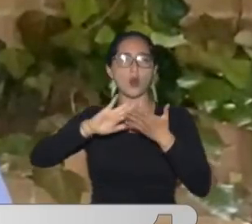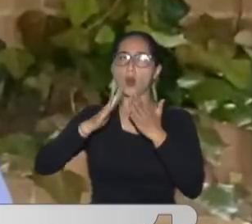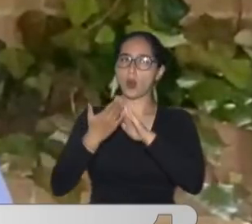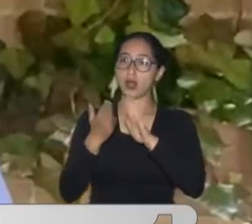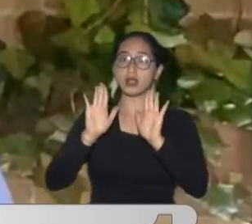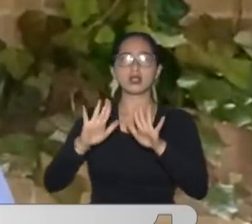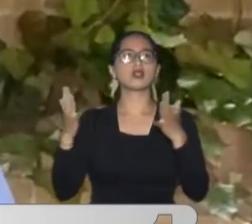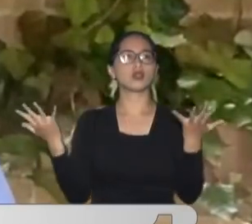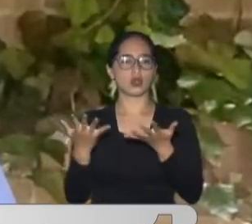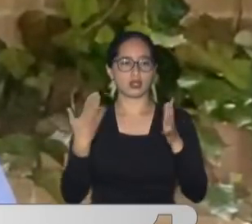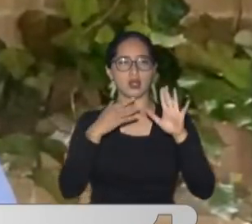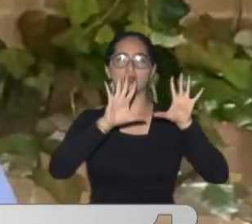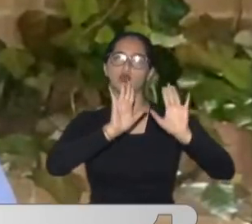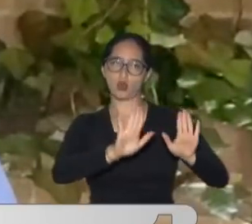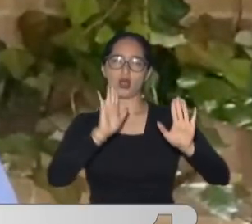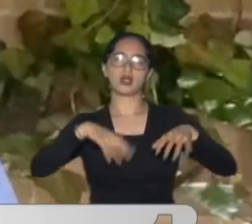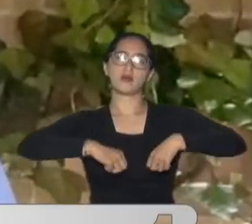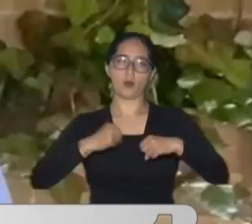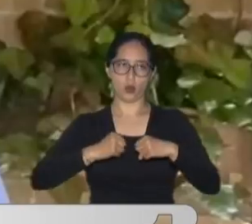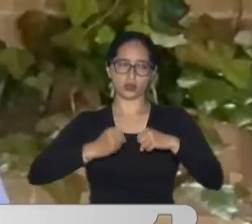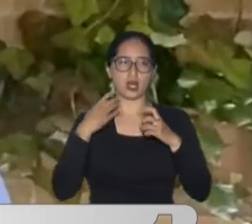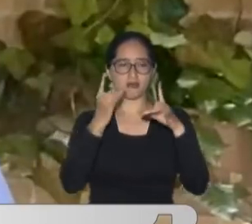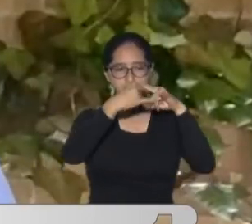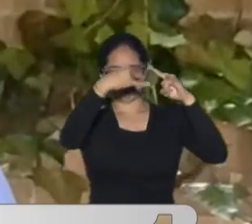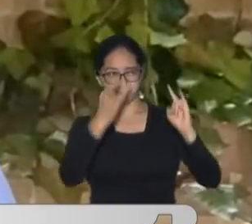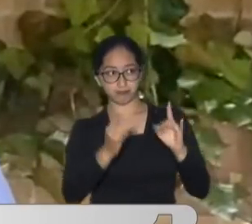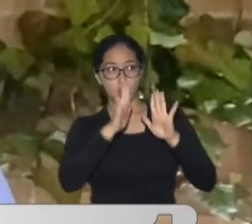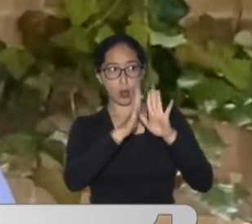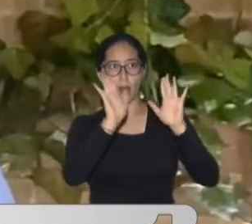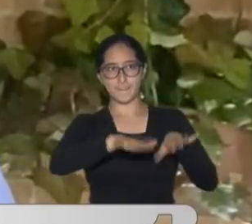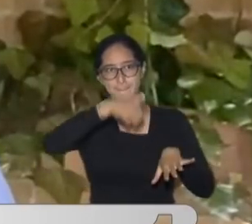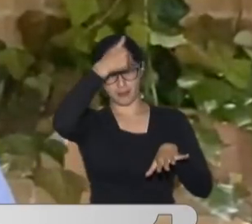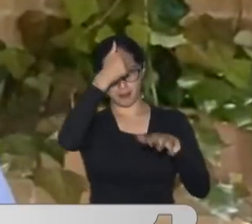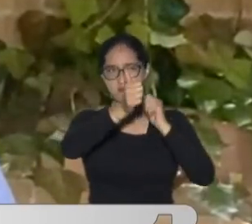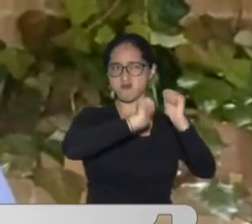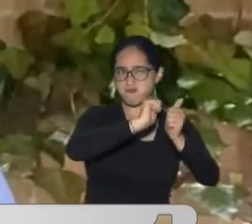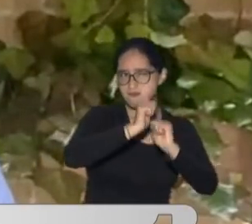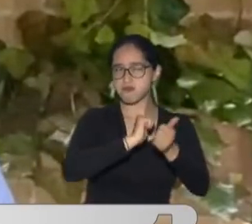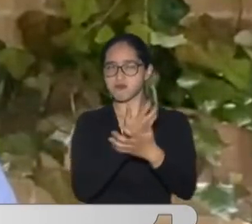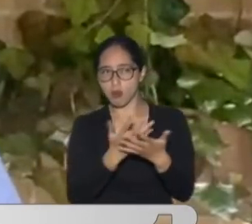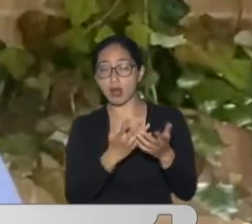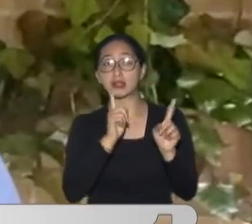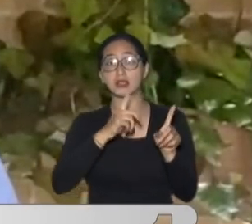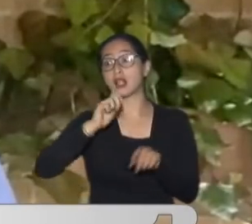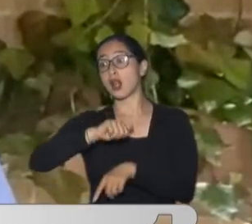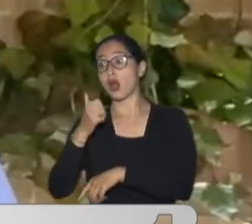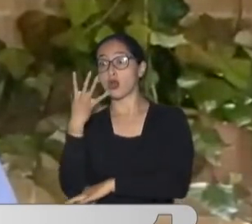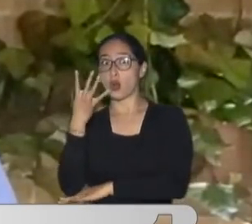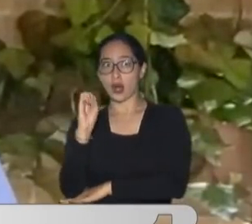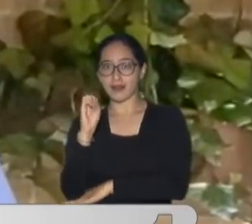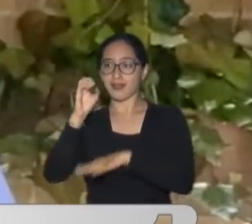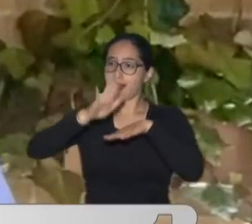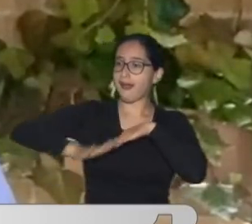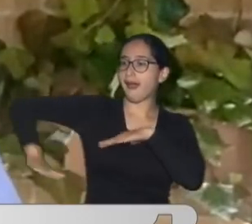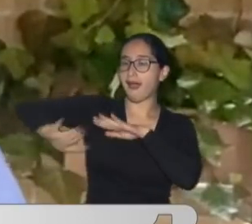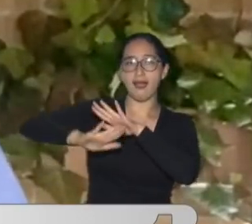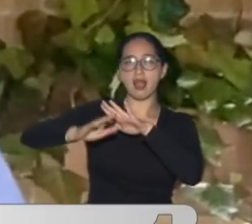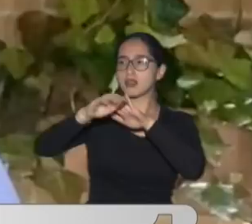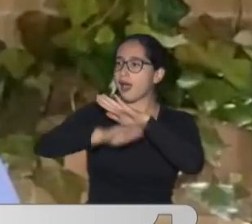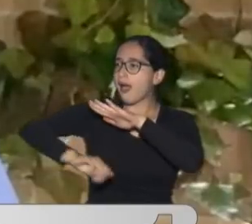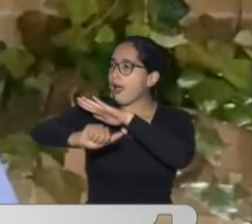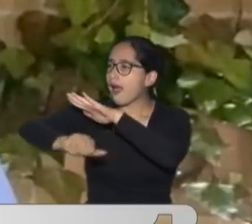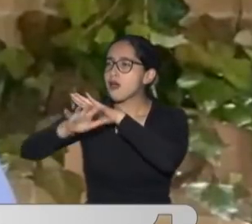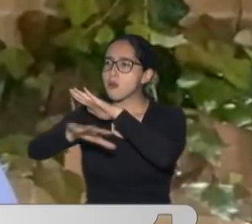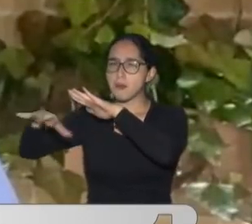de los Deportes en Bogotá. También 40 profesionales judiciales del área especializada en atención